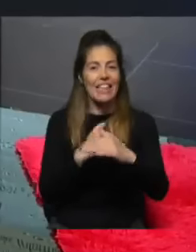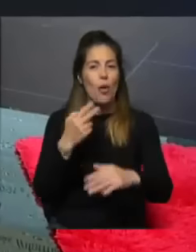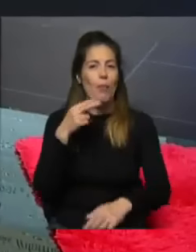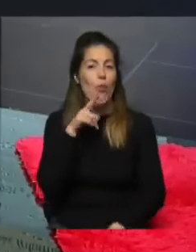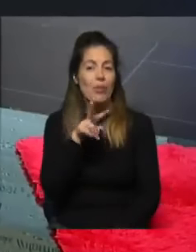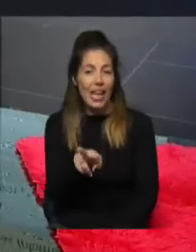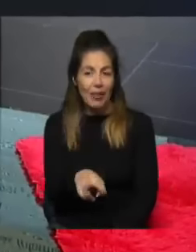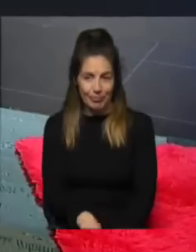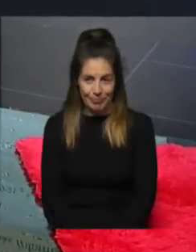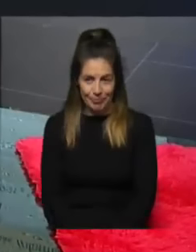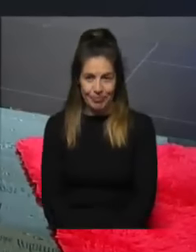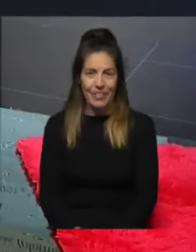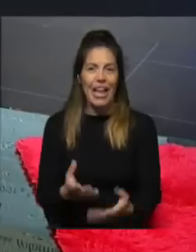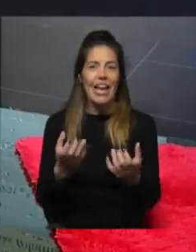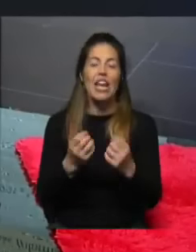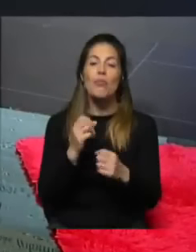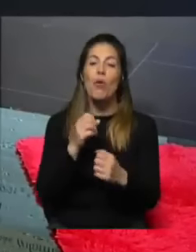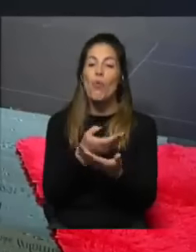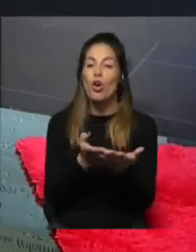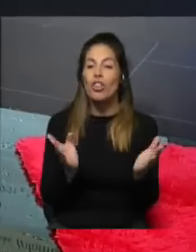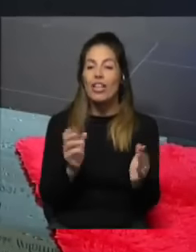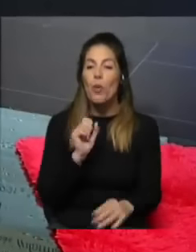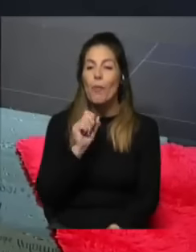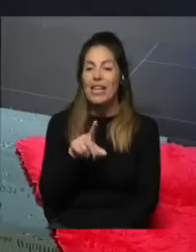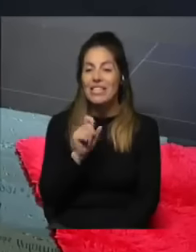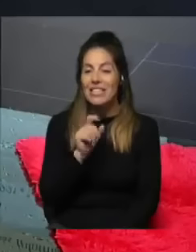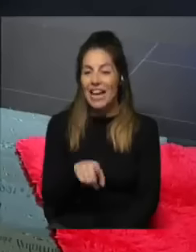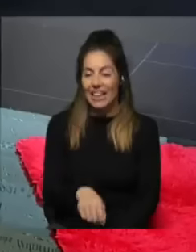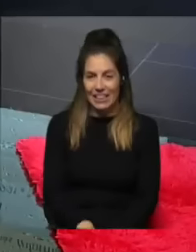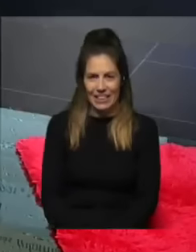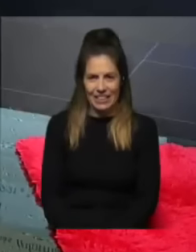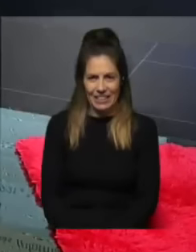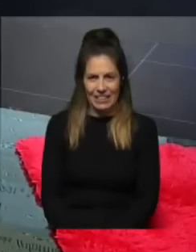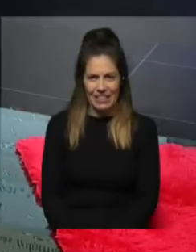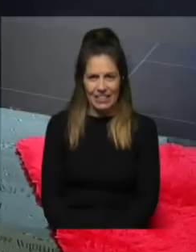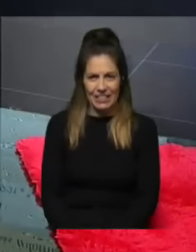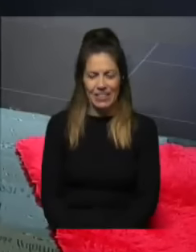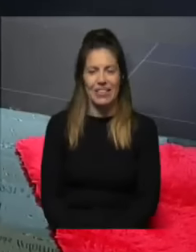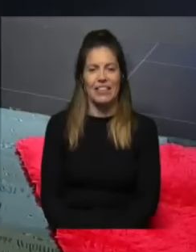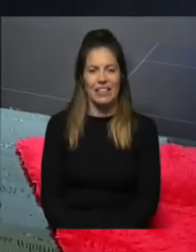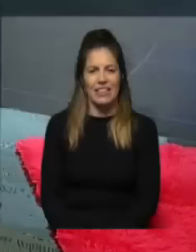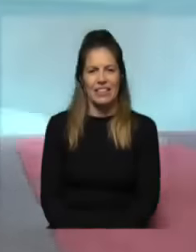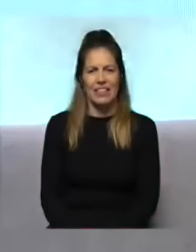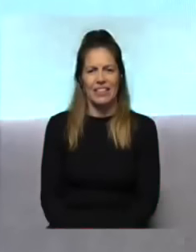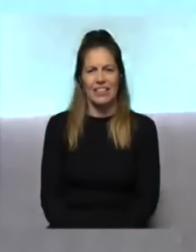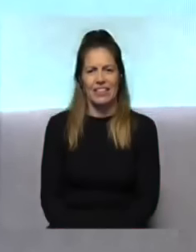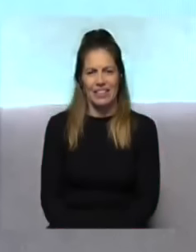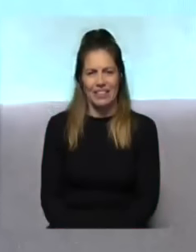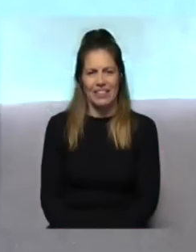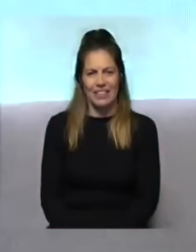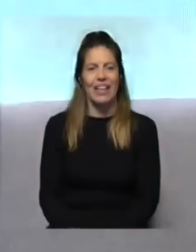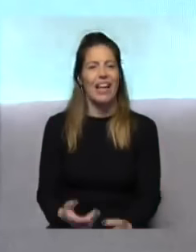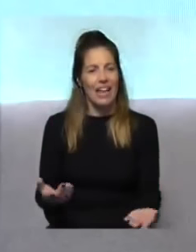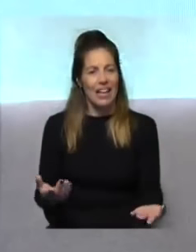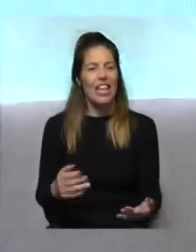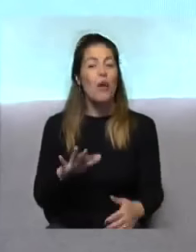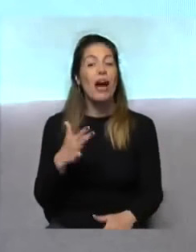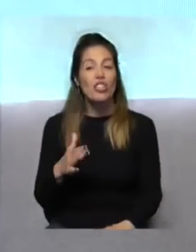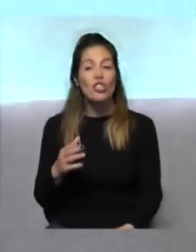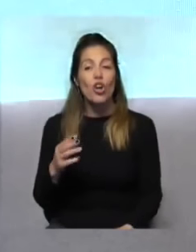atrás de tu pantalla porque queríamos mostrarte un mensajito de todos los que están llegando todo el tiempo. César, estoy echando de menos a la muchacha que viene fuera del tránsito. ¿Qué pasó?